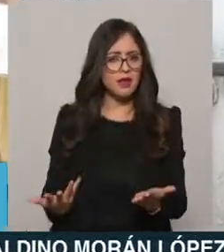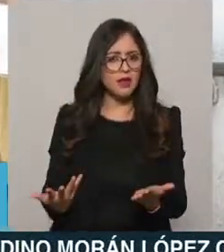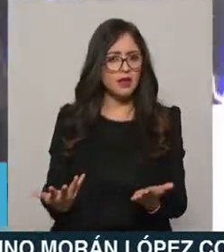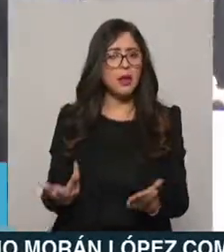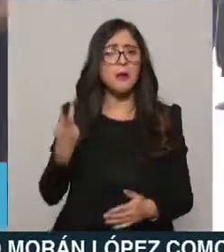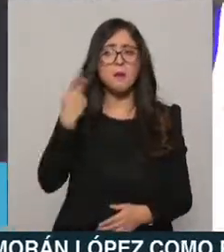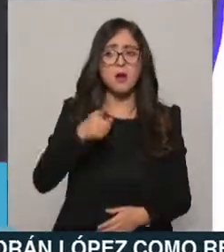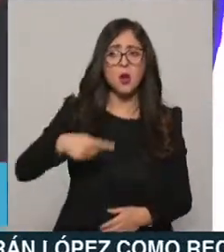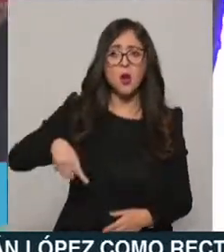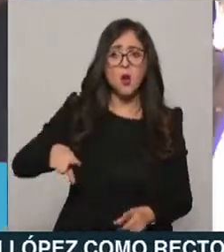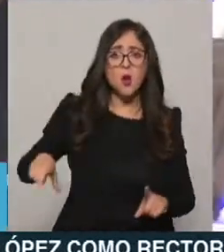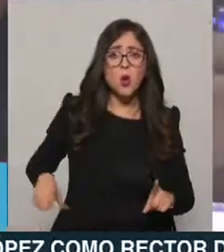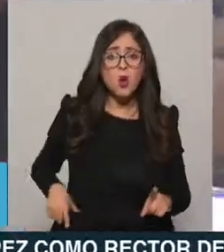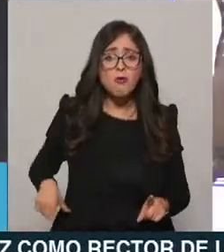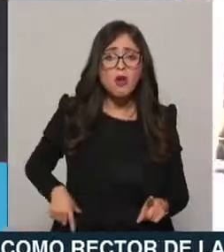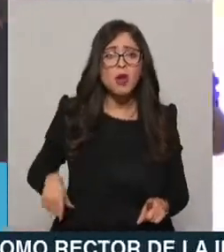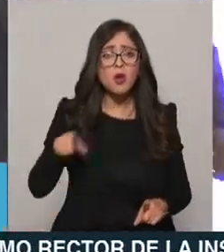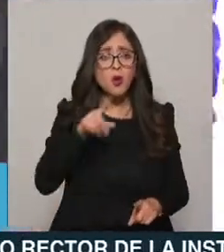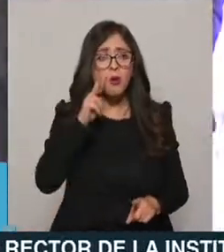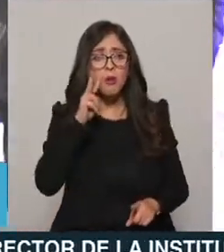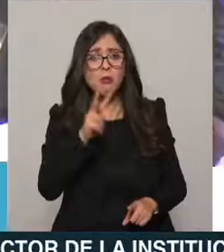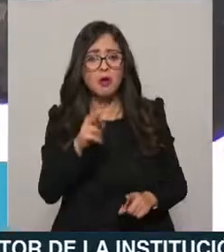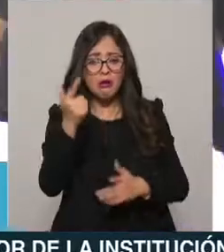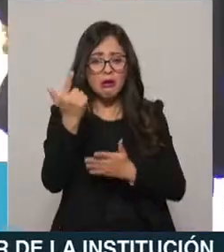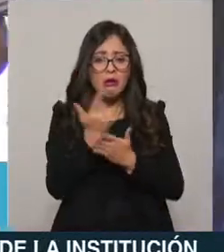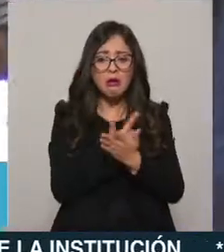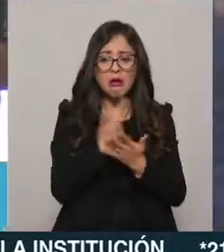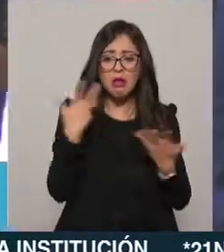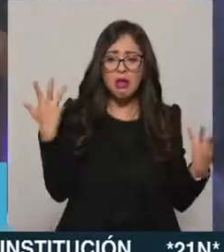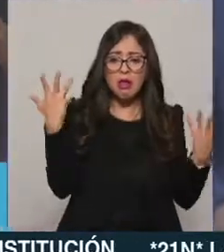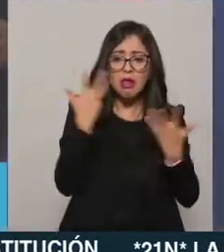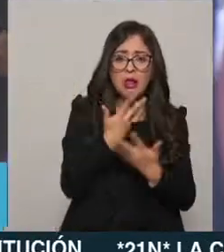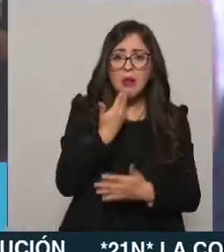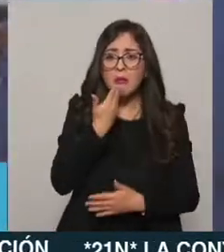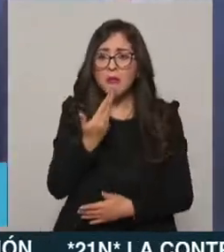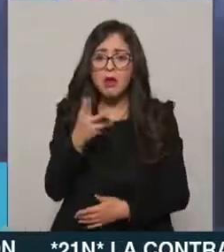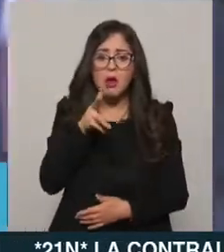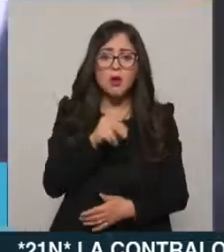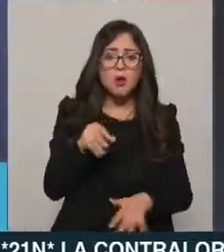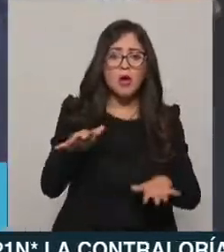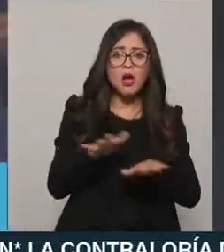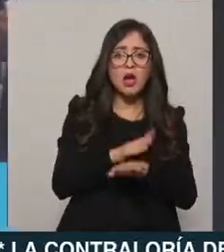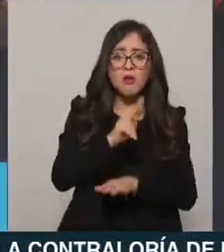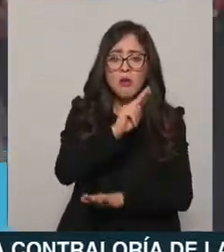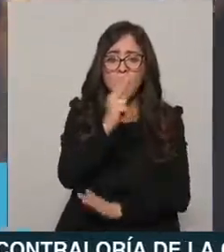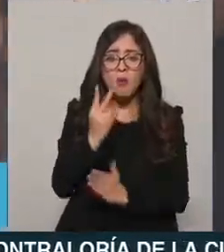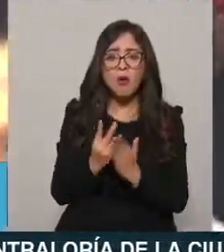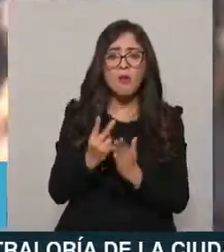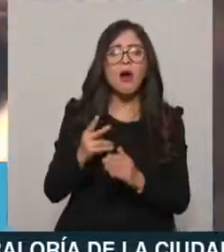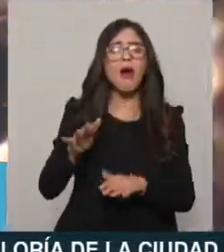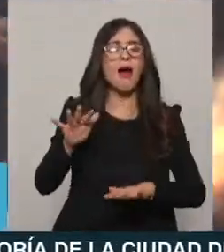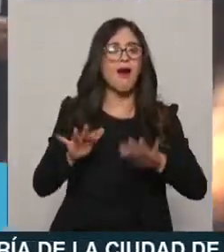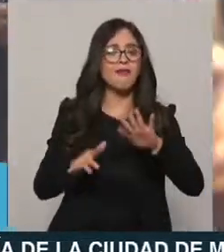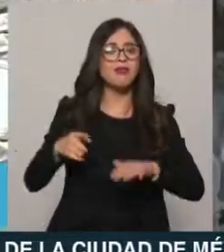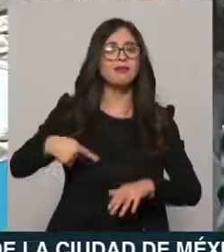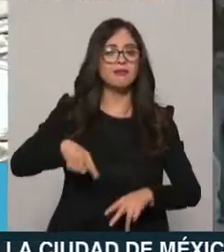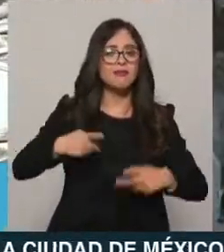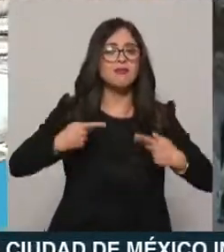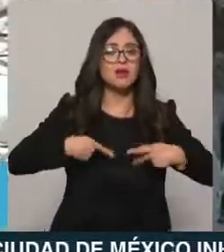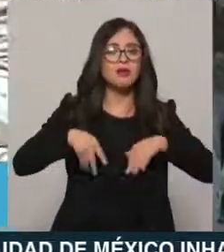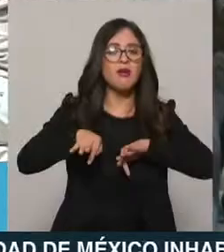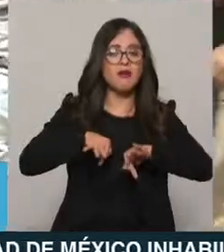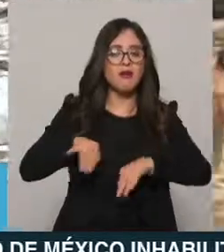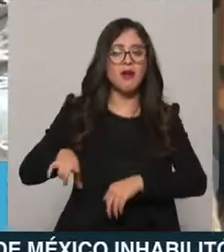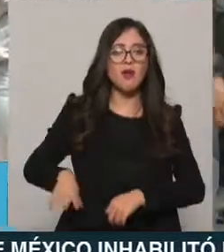no está bien, es que hay que hacer otro programa, es que hay que cambiar, pues ahí a veces incluso se sienten